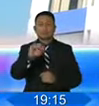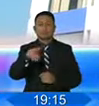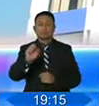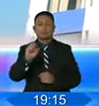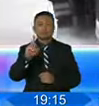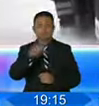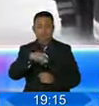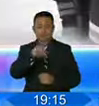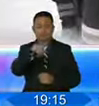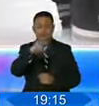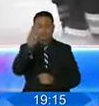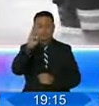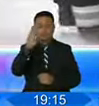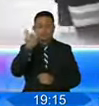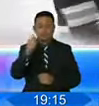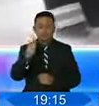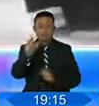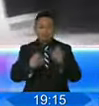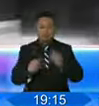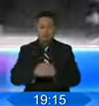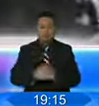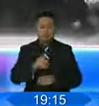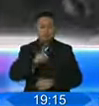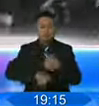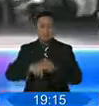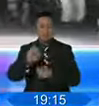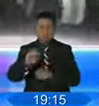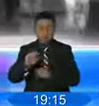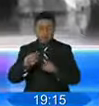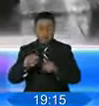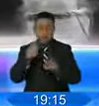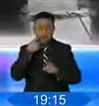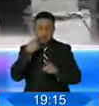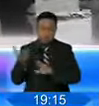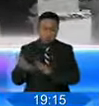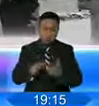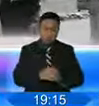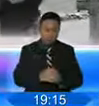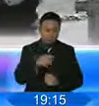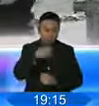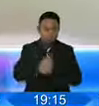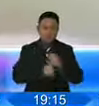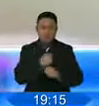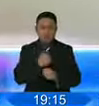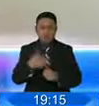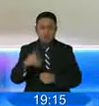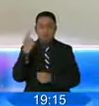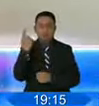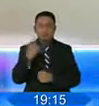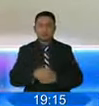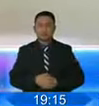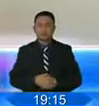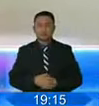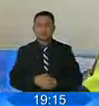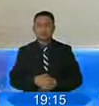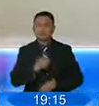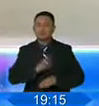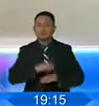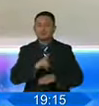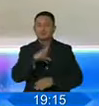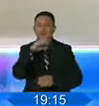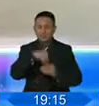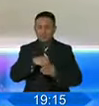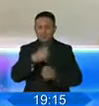2016 se registraron 10 casos donde los hijos asesinaron a padres y en lo que vamos de este año, uno. Pero la mayoría de los casos son problemas